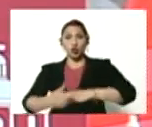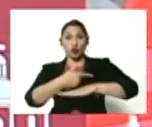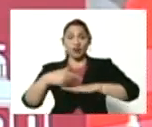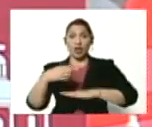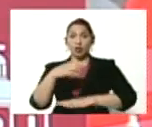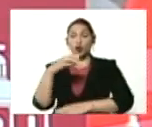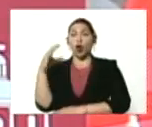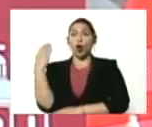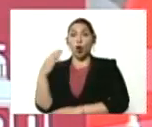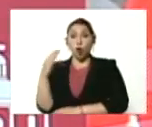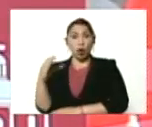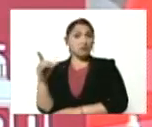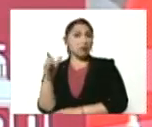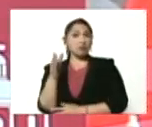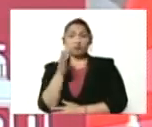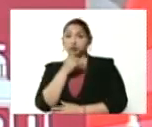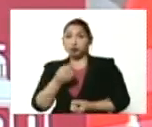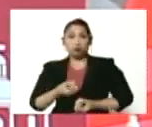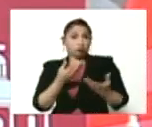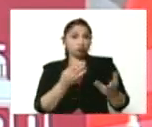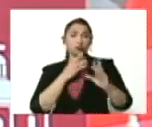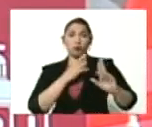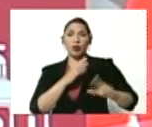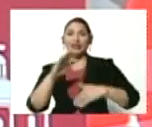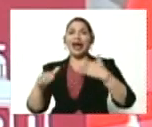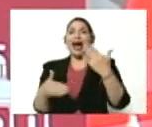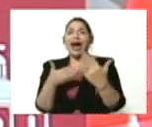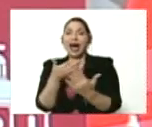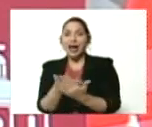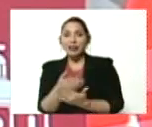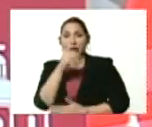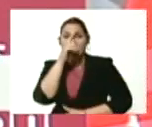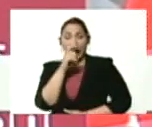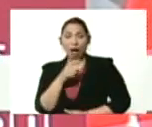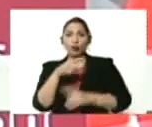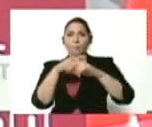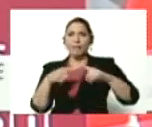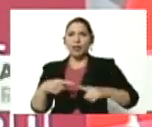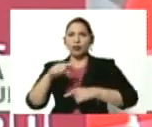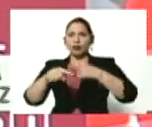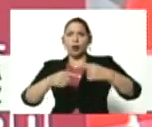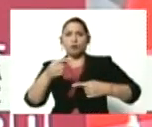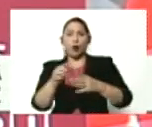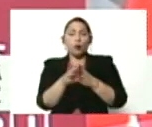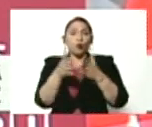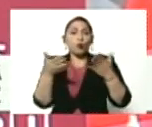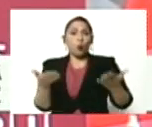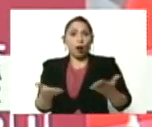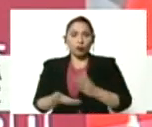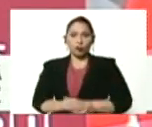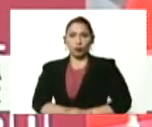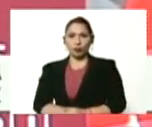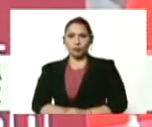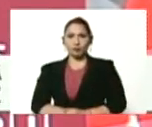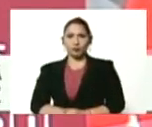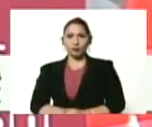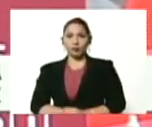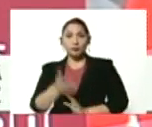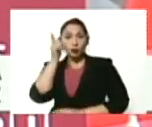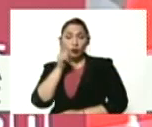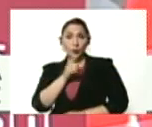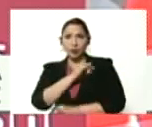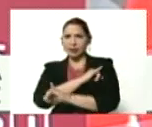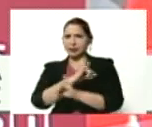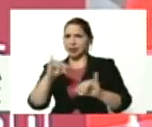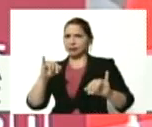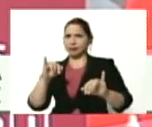no dio respuesta, sino hasta año y medio después, cuando descabezan, cuando Leopoldo López decide